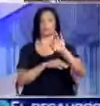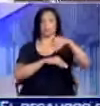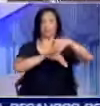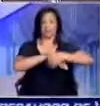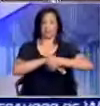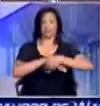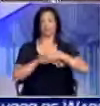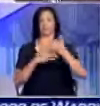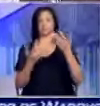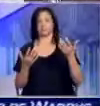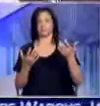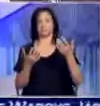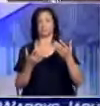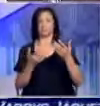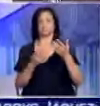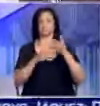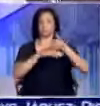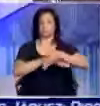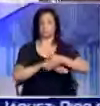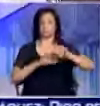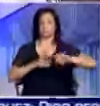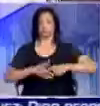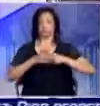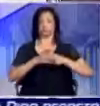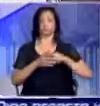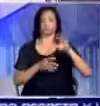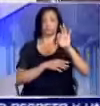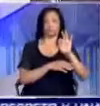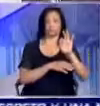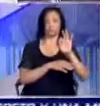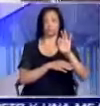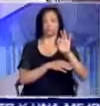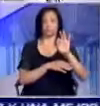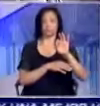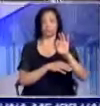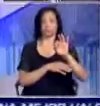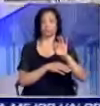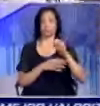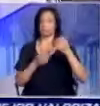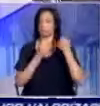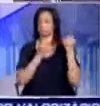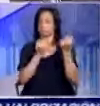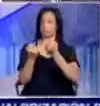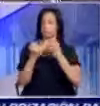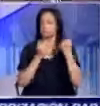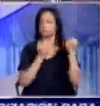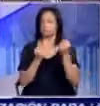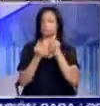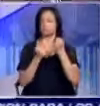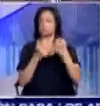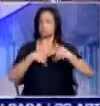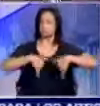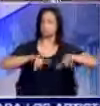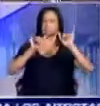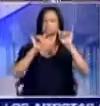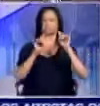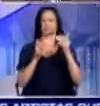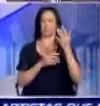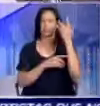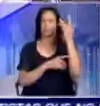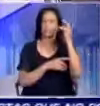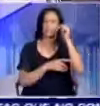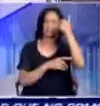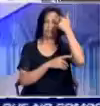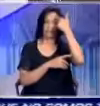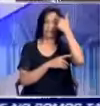noche cuando el toque de queda comenzaba a las 9 estaba transitando todavía Por qué